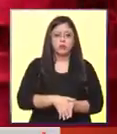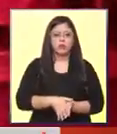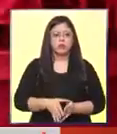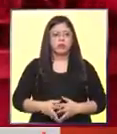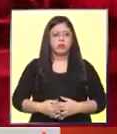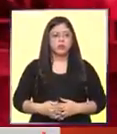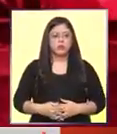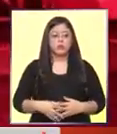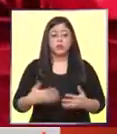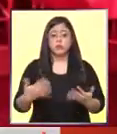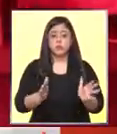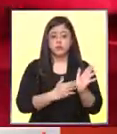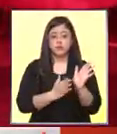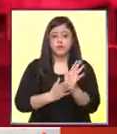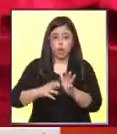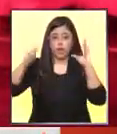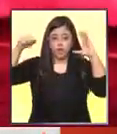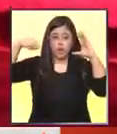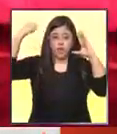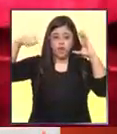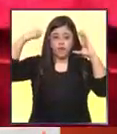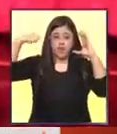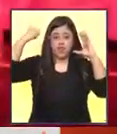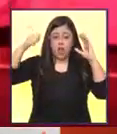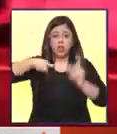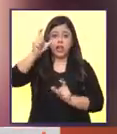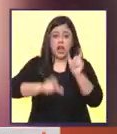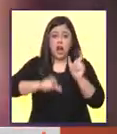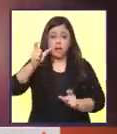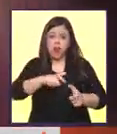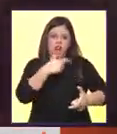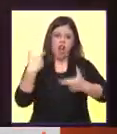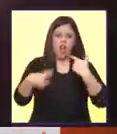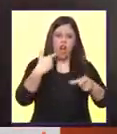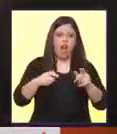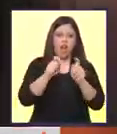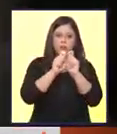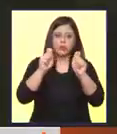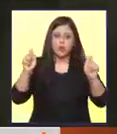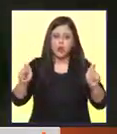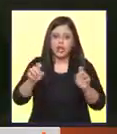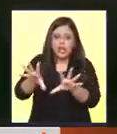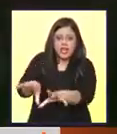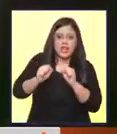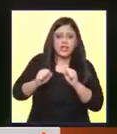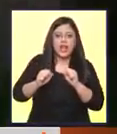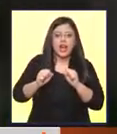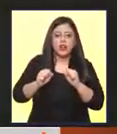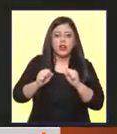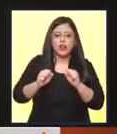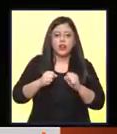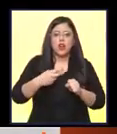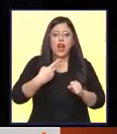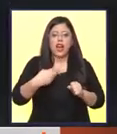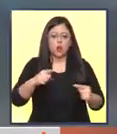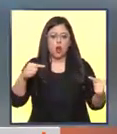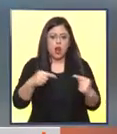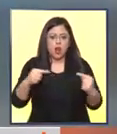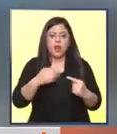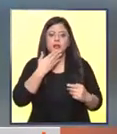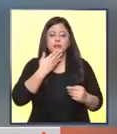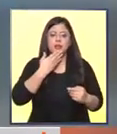Prueba de ello, estos videos en los que mal llamados barristas se jactan de los lienzos que le habían quitado a su archirrival, los mensajes en redes sociales que